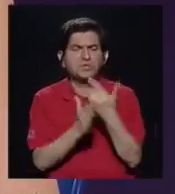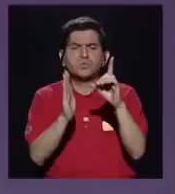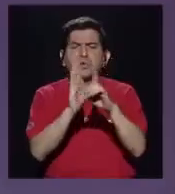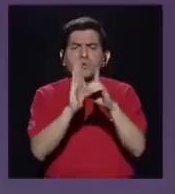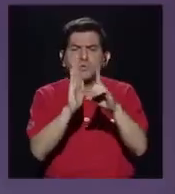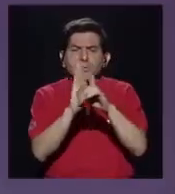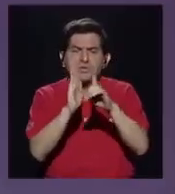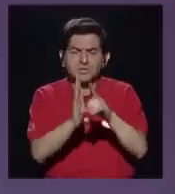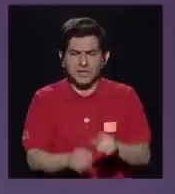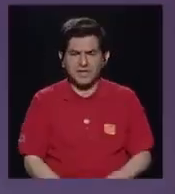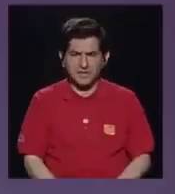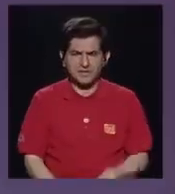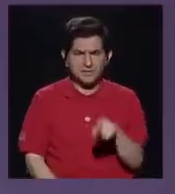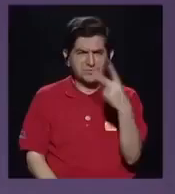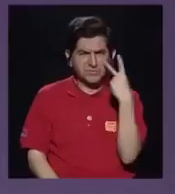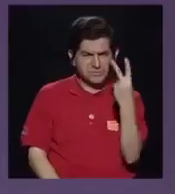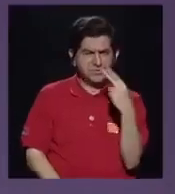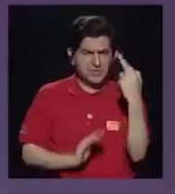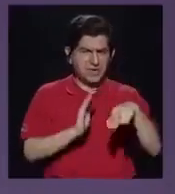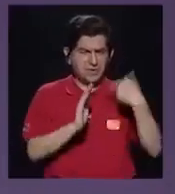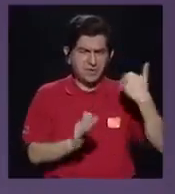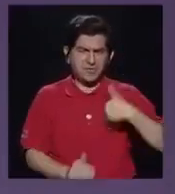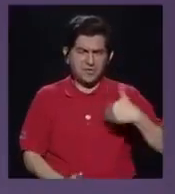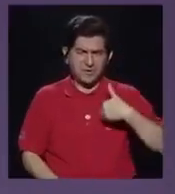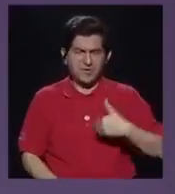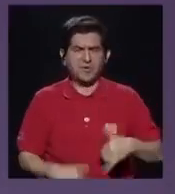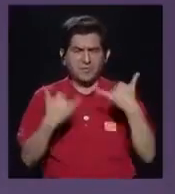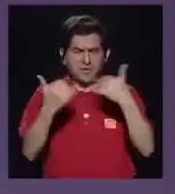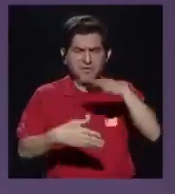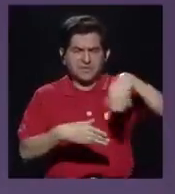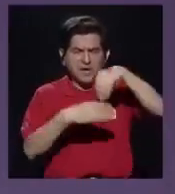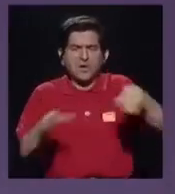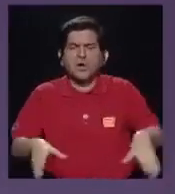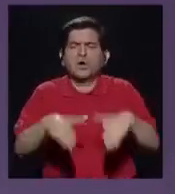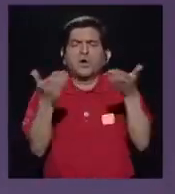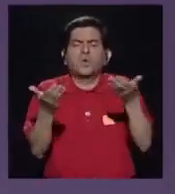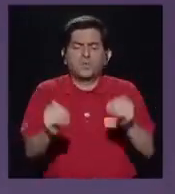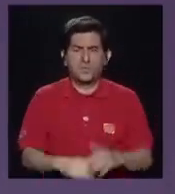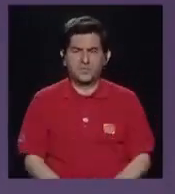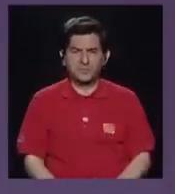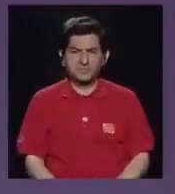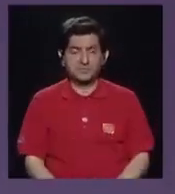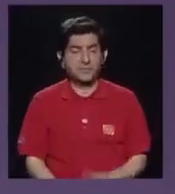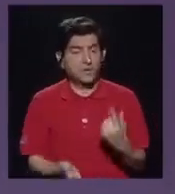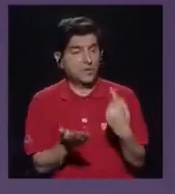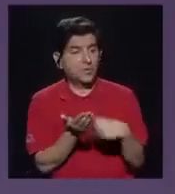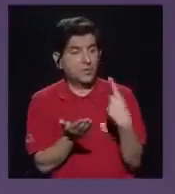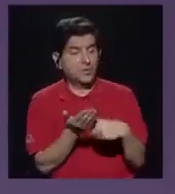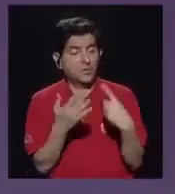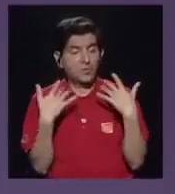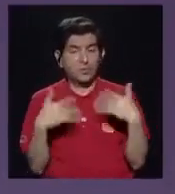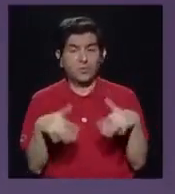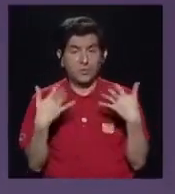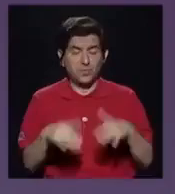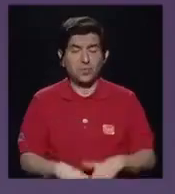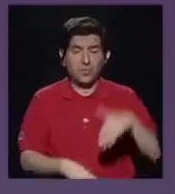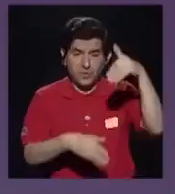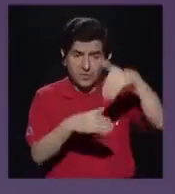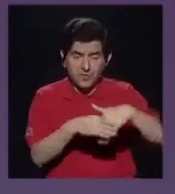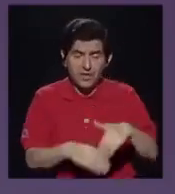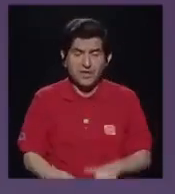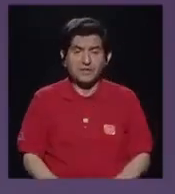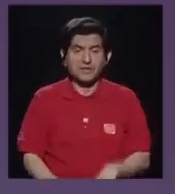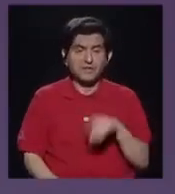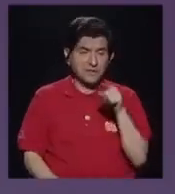nuevos derechos que tenemos las mujeres como como ves vos el papel de los hombres en este contexto Bueno claro es una es un debate muy fuerte dentro del feminismo hoy